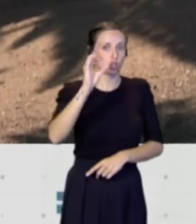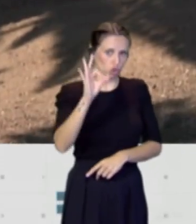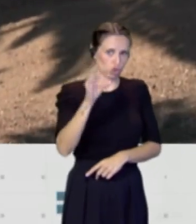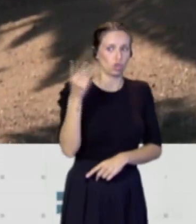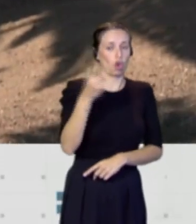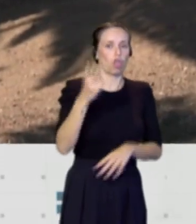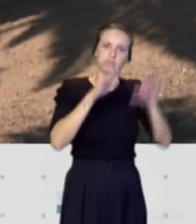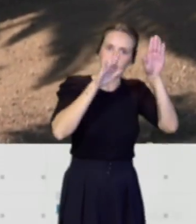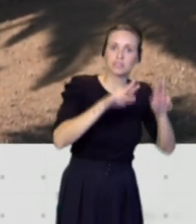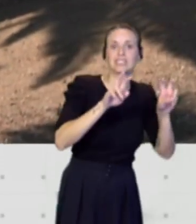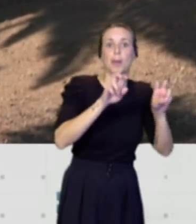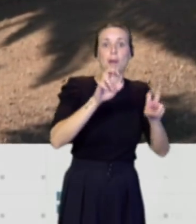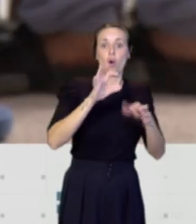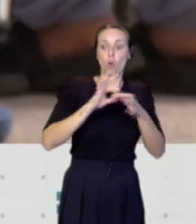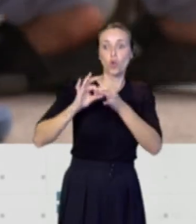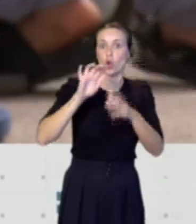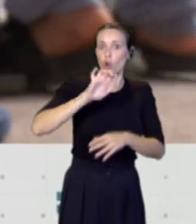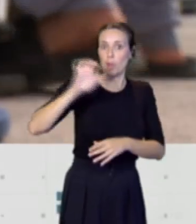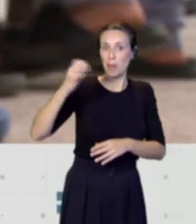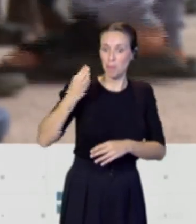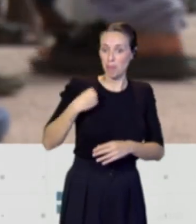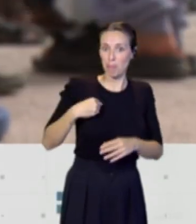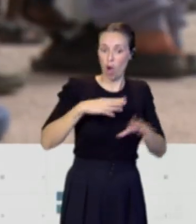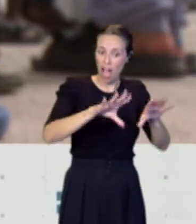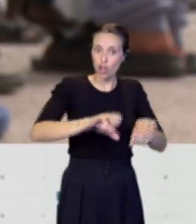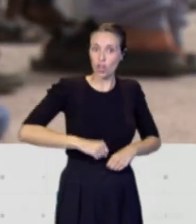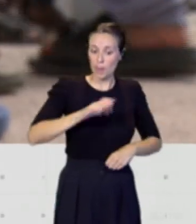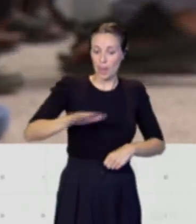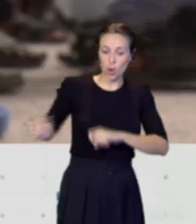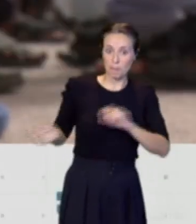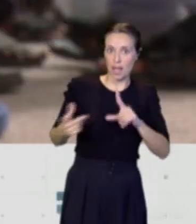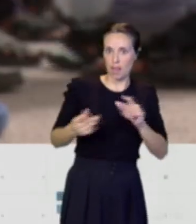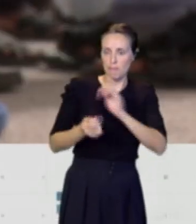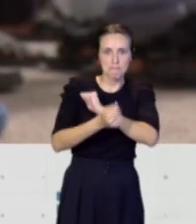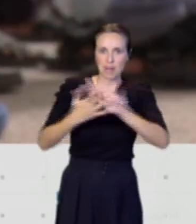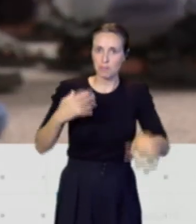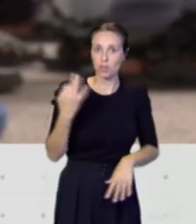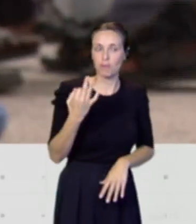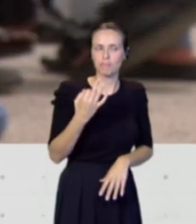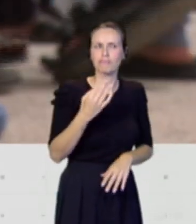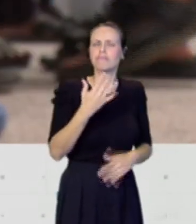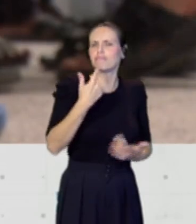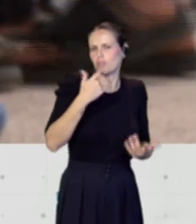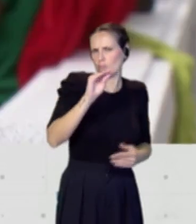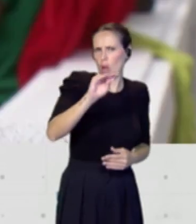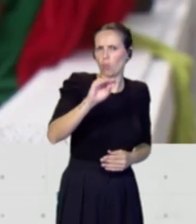de que la Unión Europea acelere esa acogida de menores migrantes. ¿Está mirando la Unión Europea para otro lado?